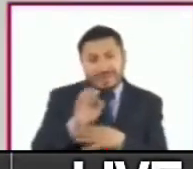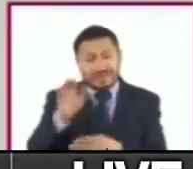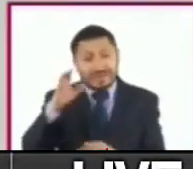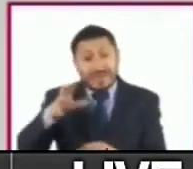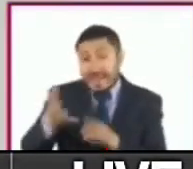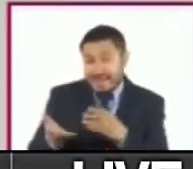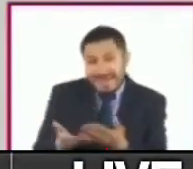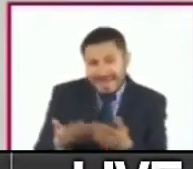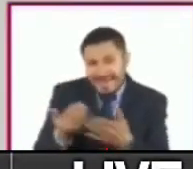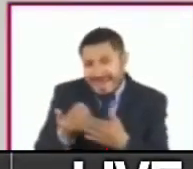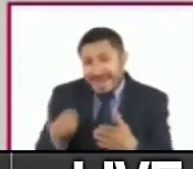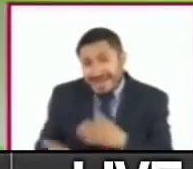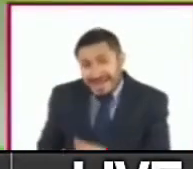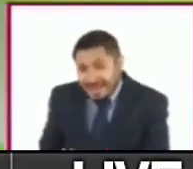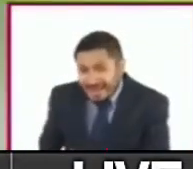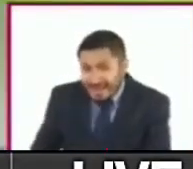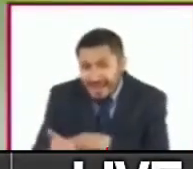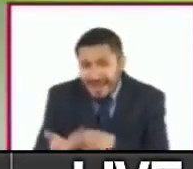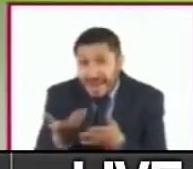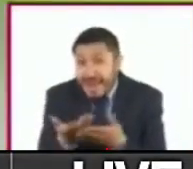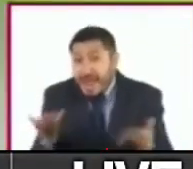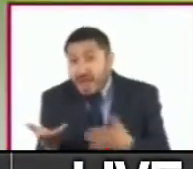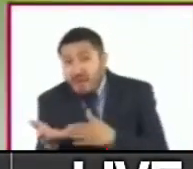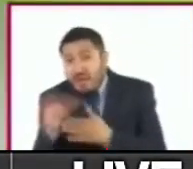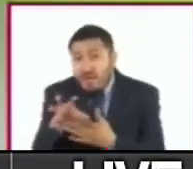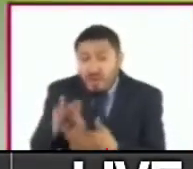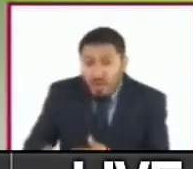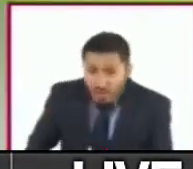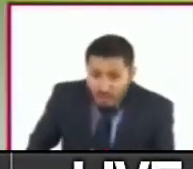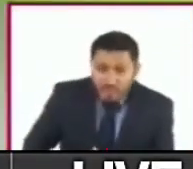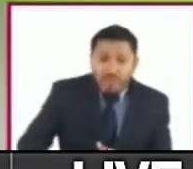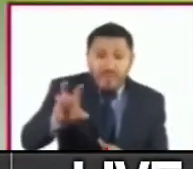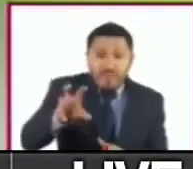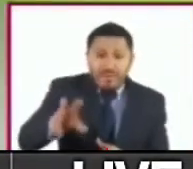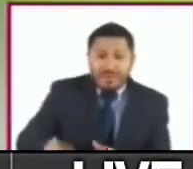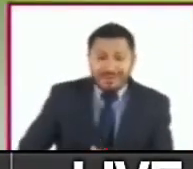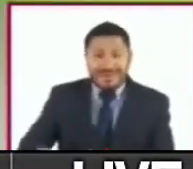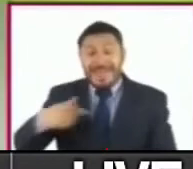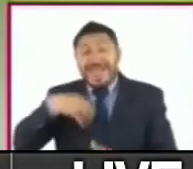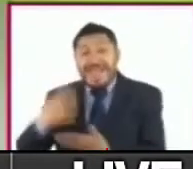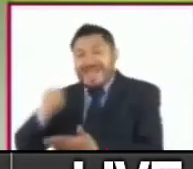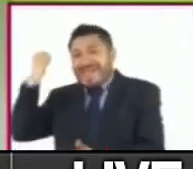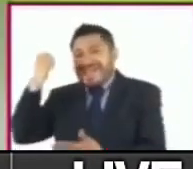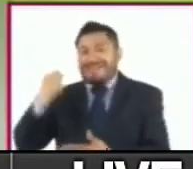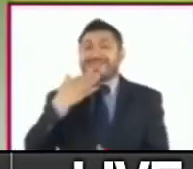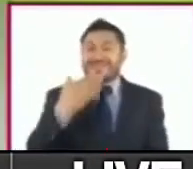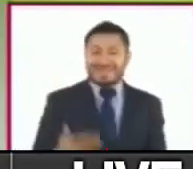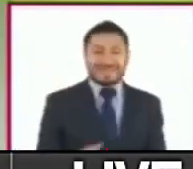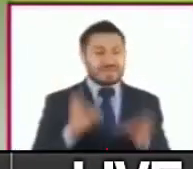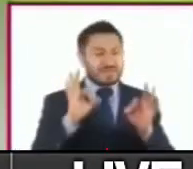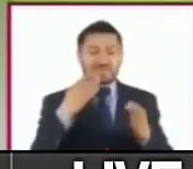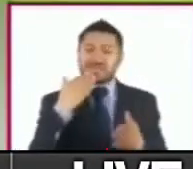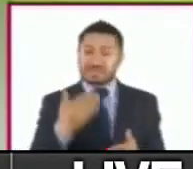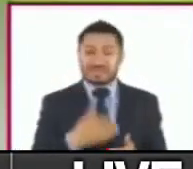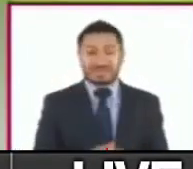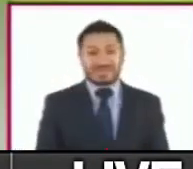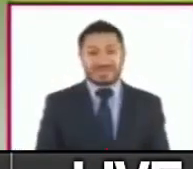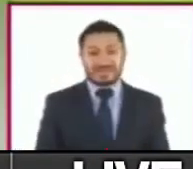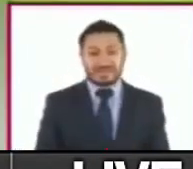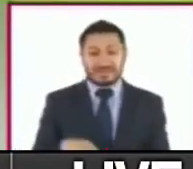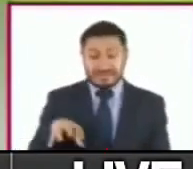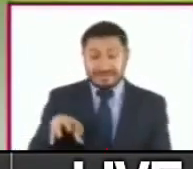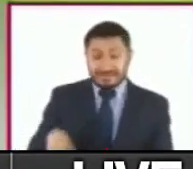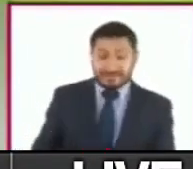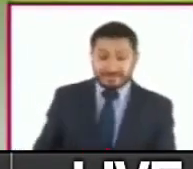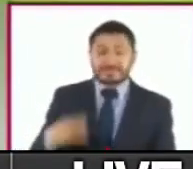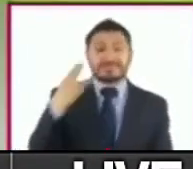Vamos a ver quién encesta más, si Enrique o Carmina. Sí, anoté. Perfecto, Enrique, muy bien. Seguimos.